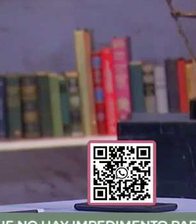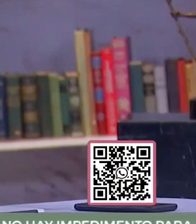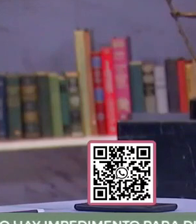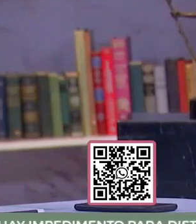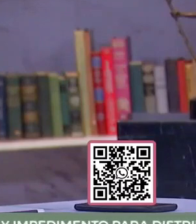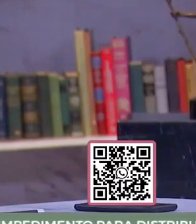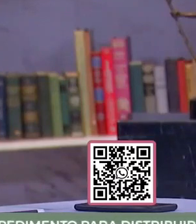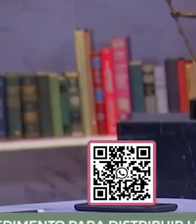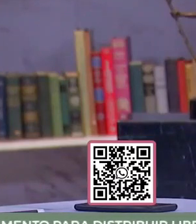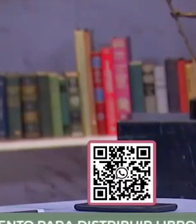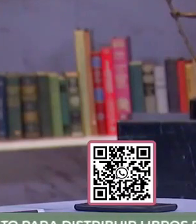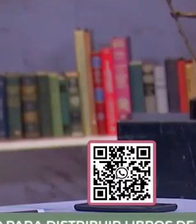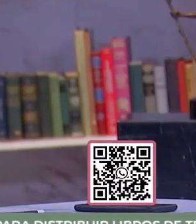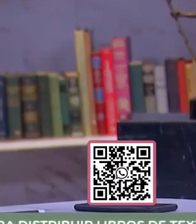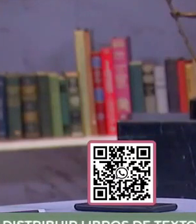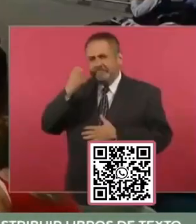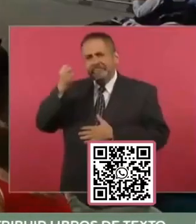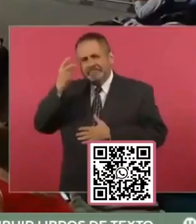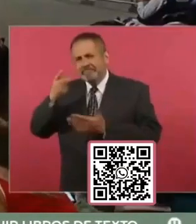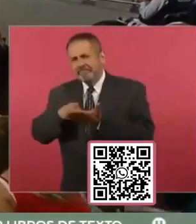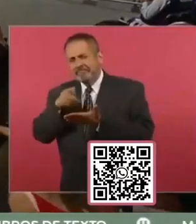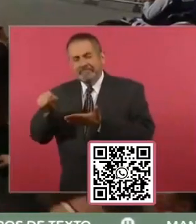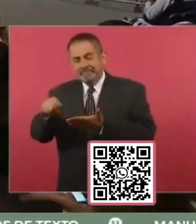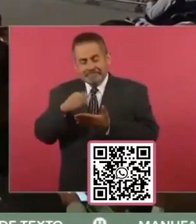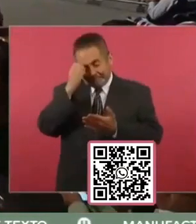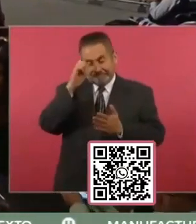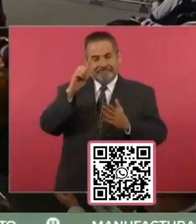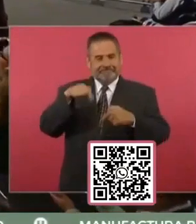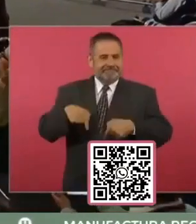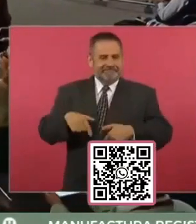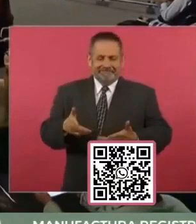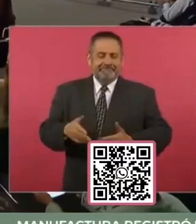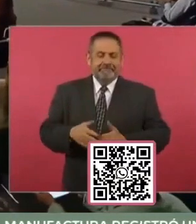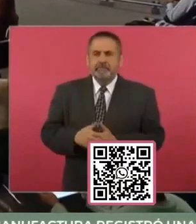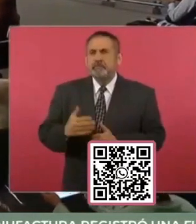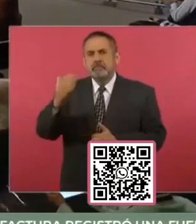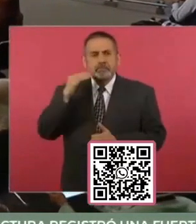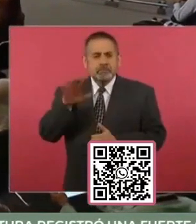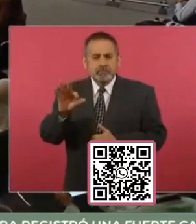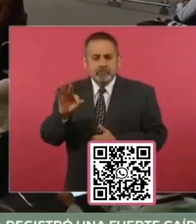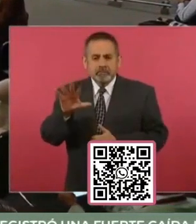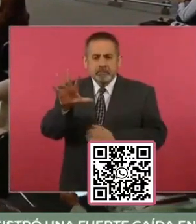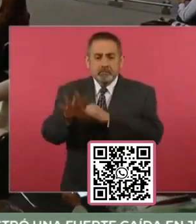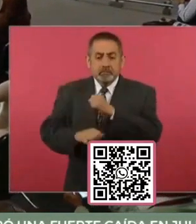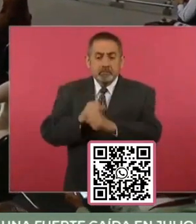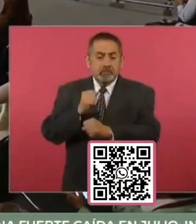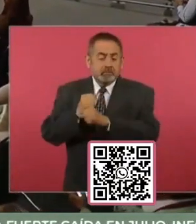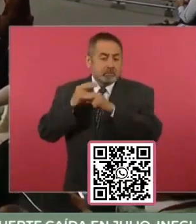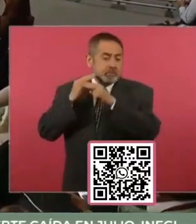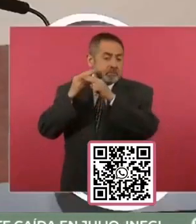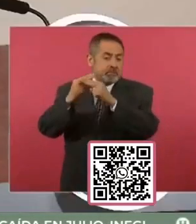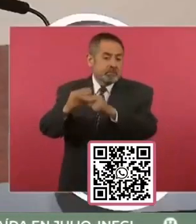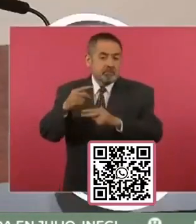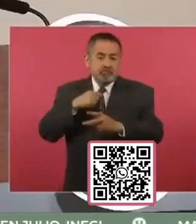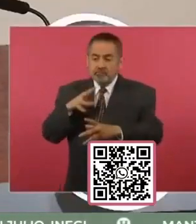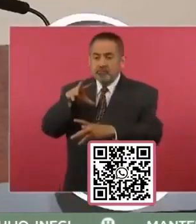de julio pasado, López Obrador recibió a Estela de Carlotto. Estela de Carlotto. ¿Quién es